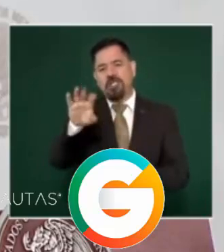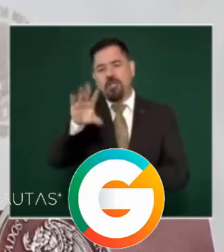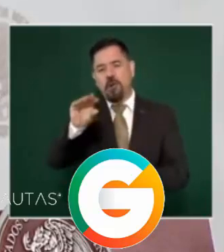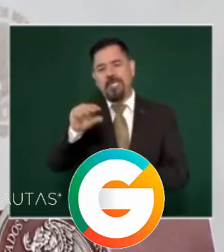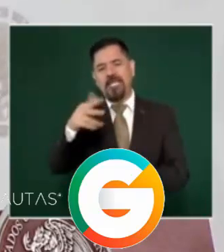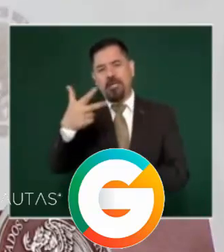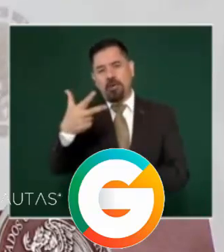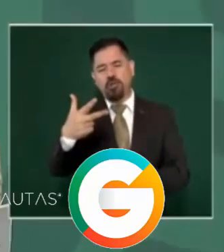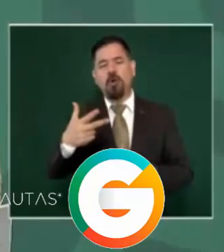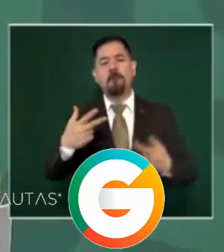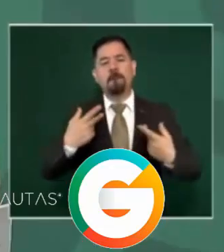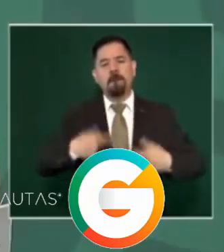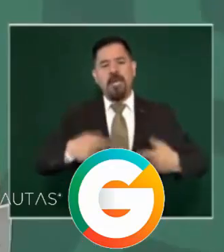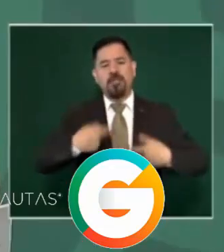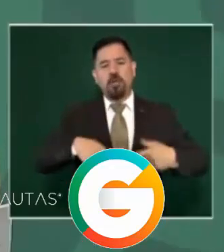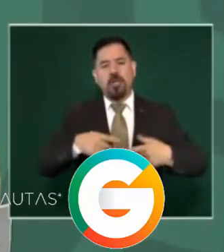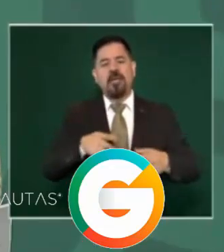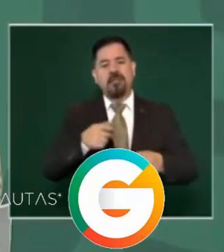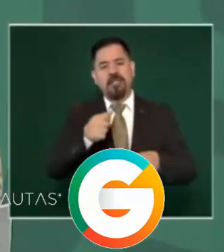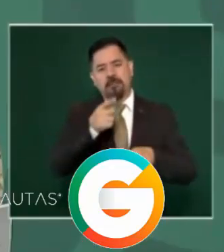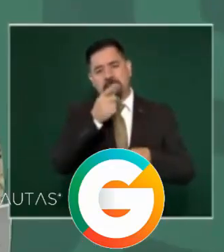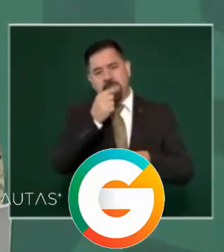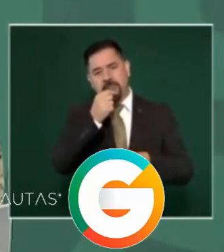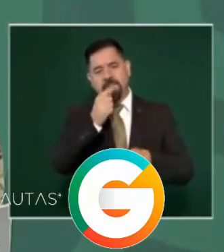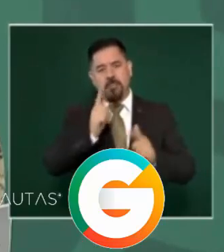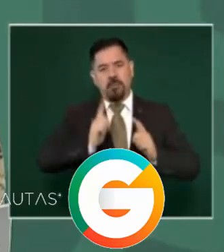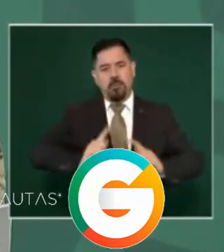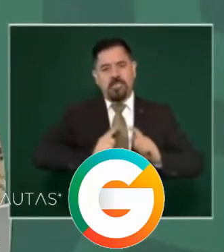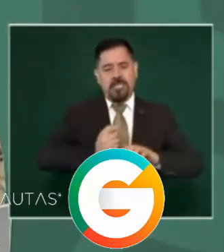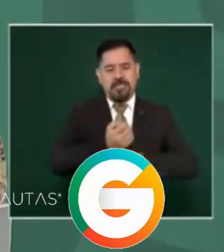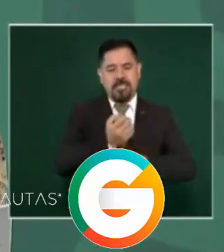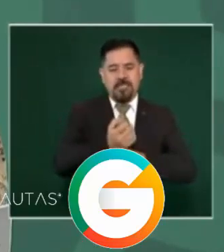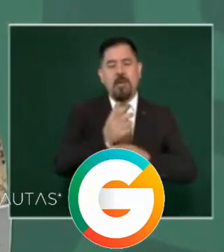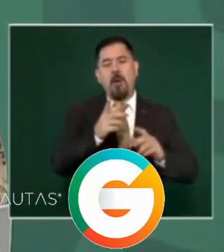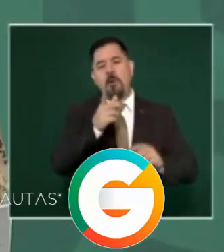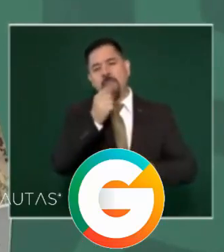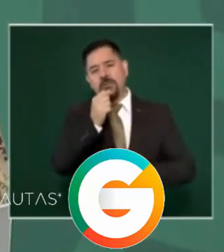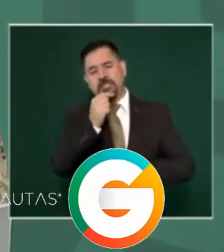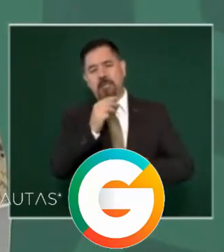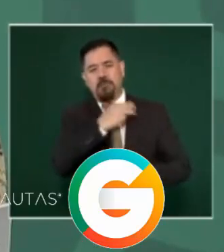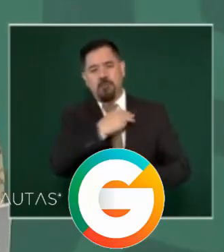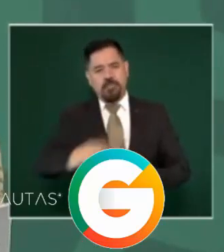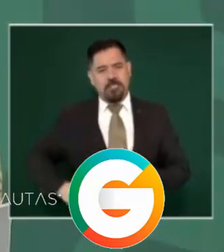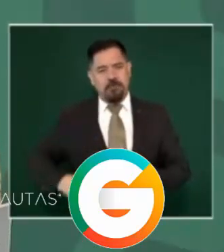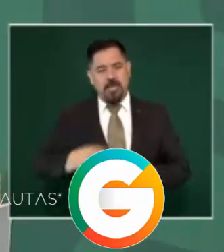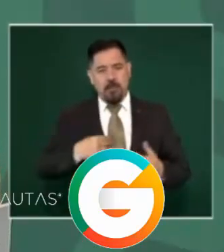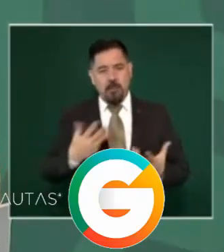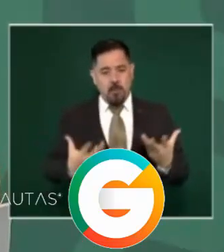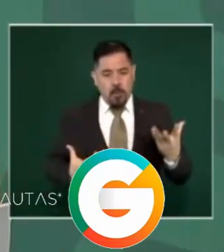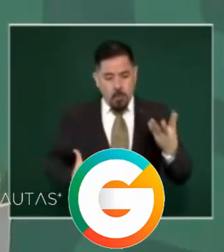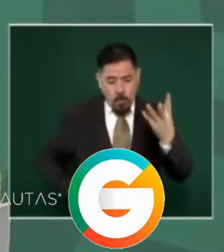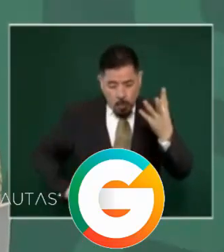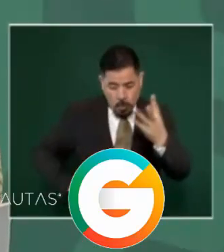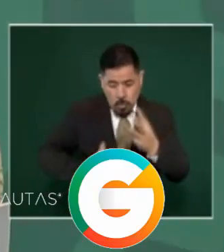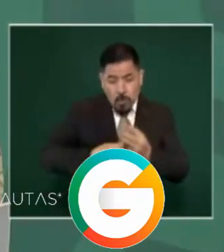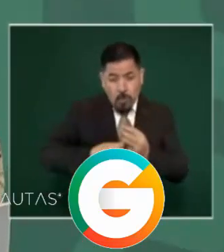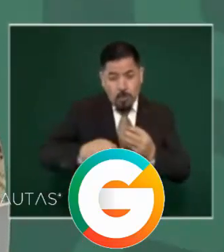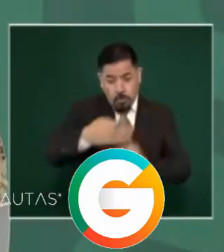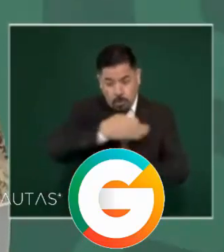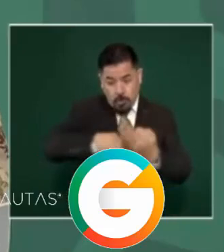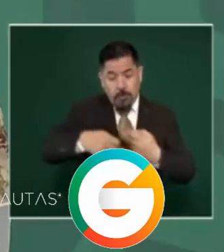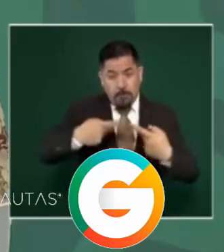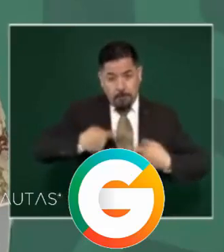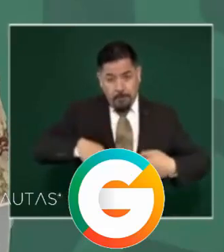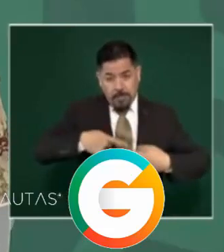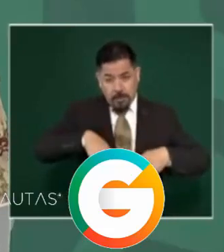5,298 hombres operativos que tiene Seguridad Pública Estatal y Municipal, para hacer un total de personal operativo